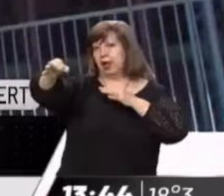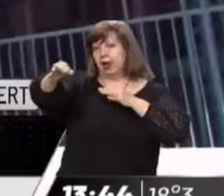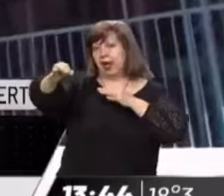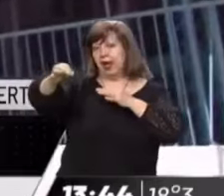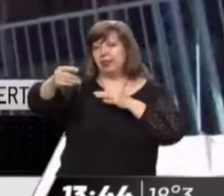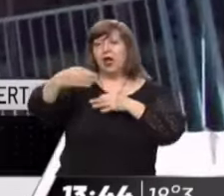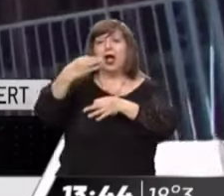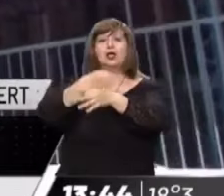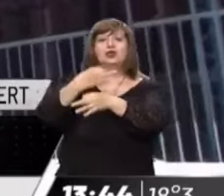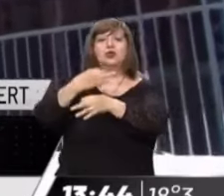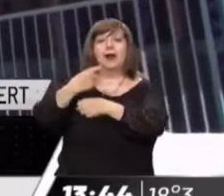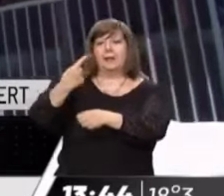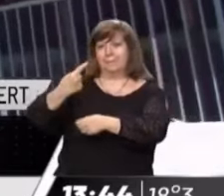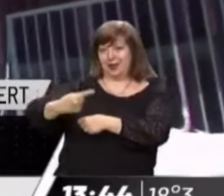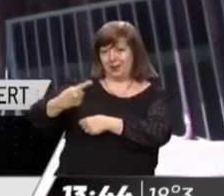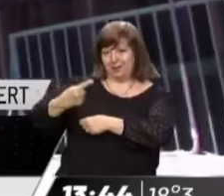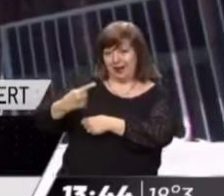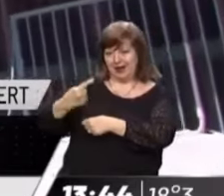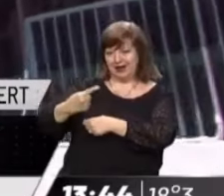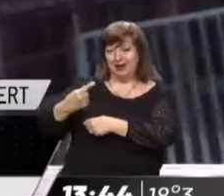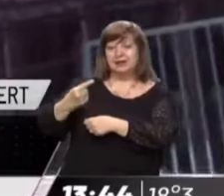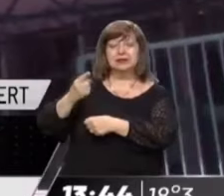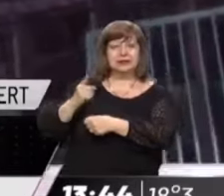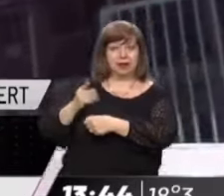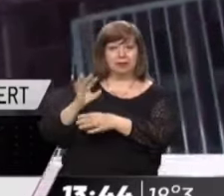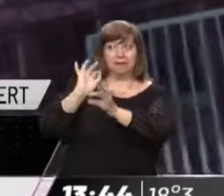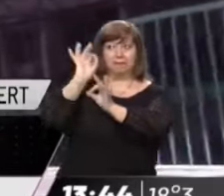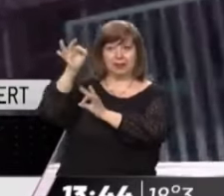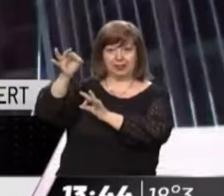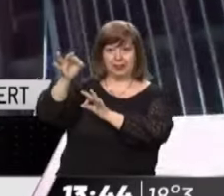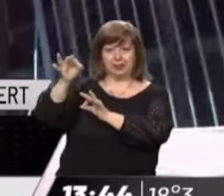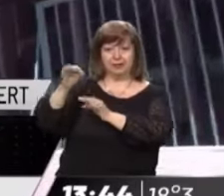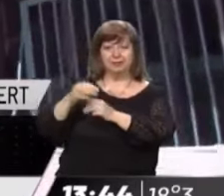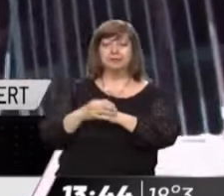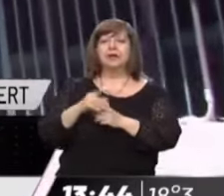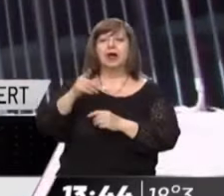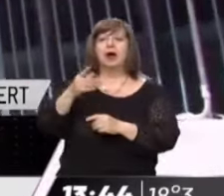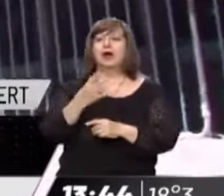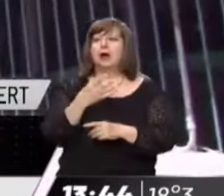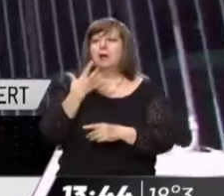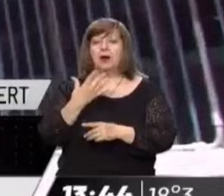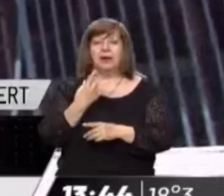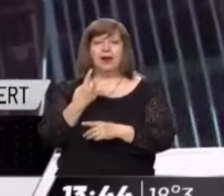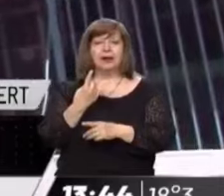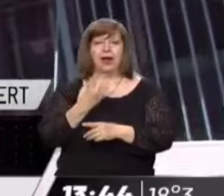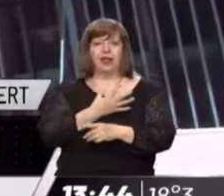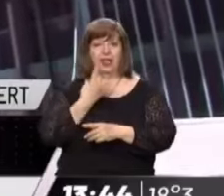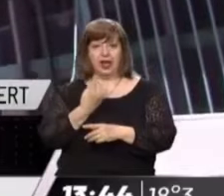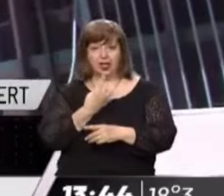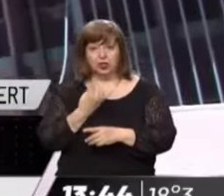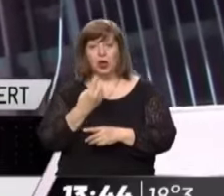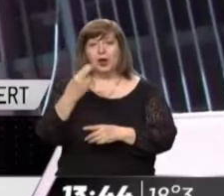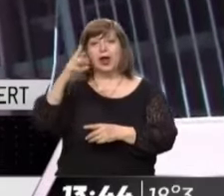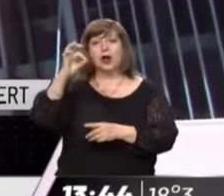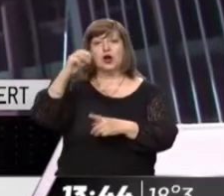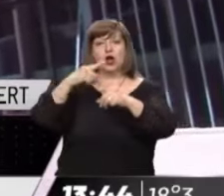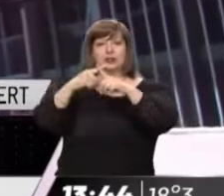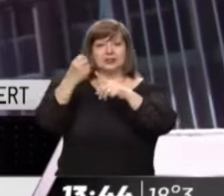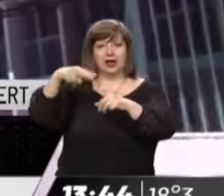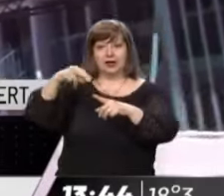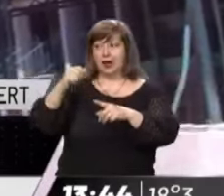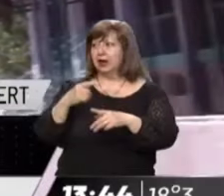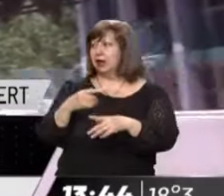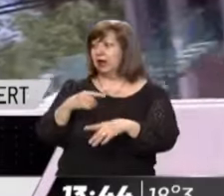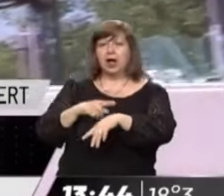lado que es el colegio de primaria y al techo también de primaria así que bueno vamos a hablar con Roxana que es la director que las 12 de la noche del día